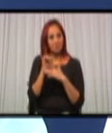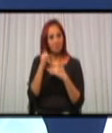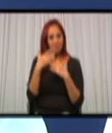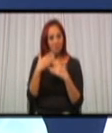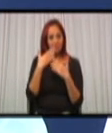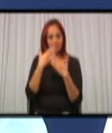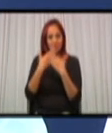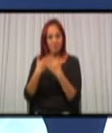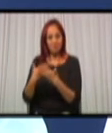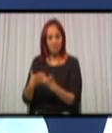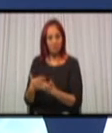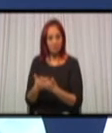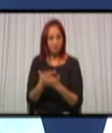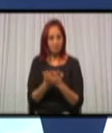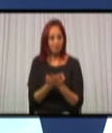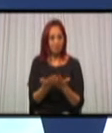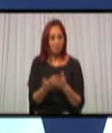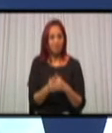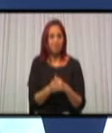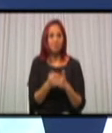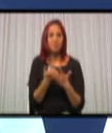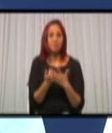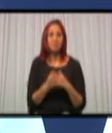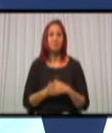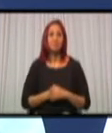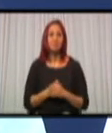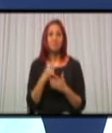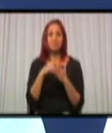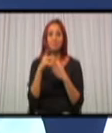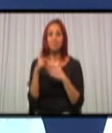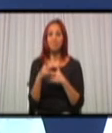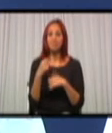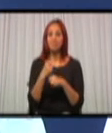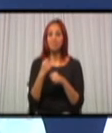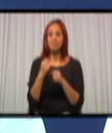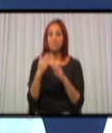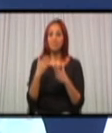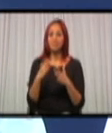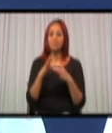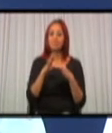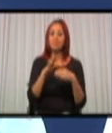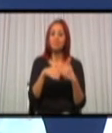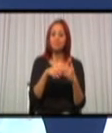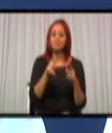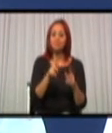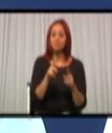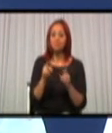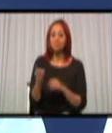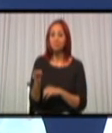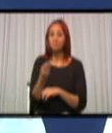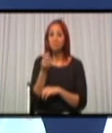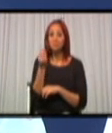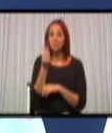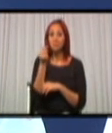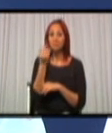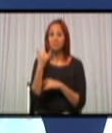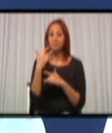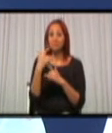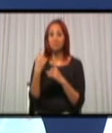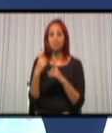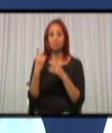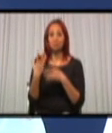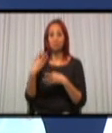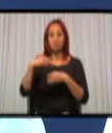proponiendo el programa Empleate, donde todos aquellos jóvenes que logren